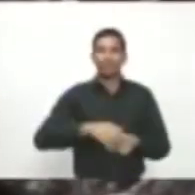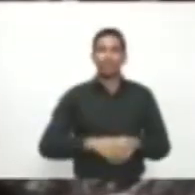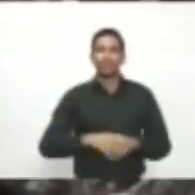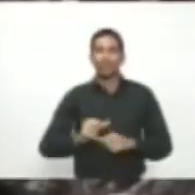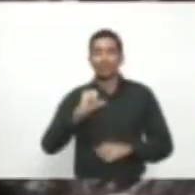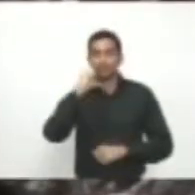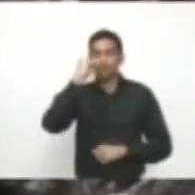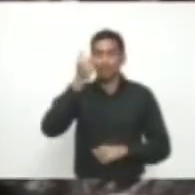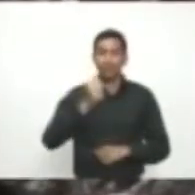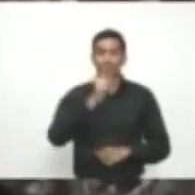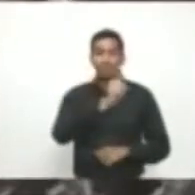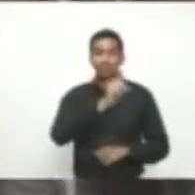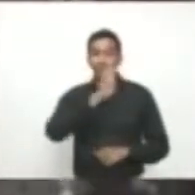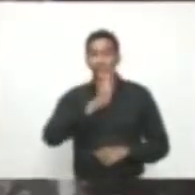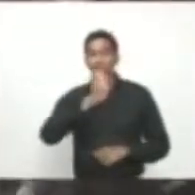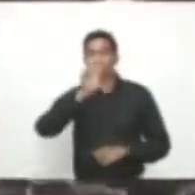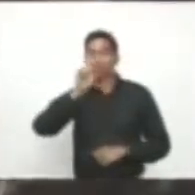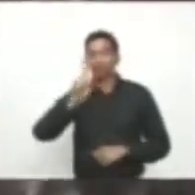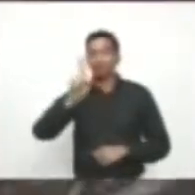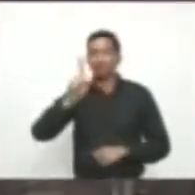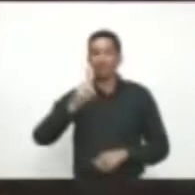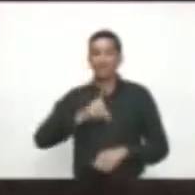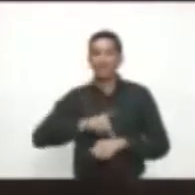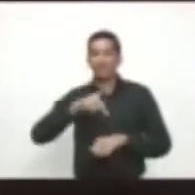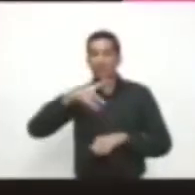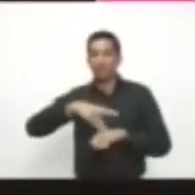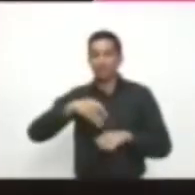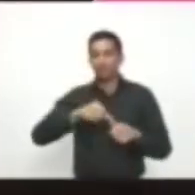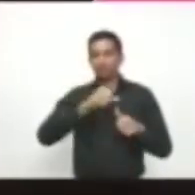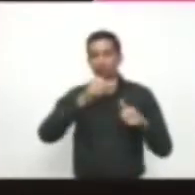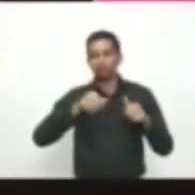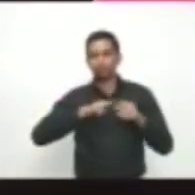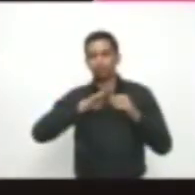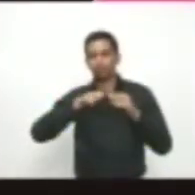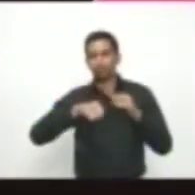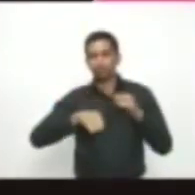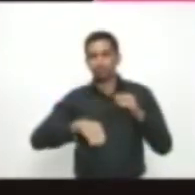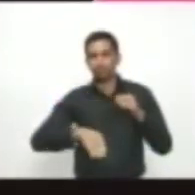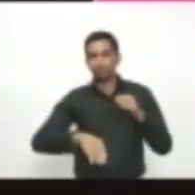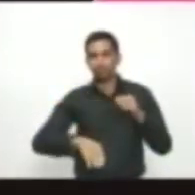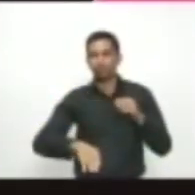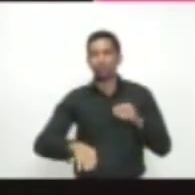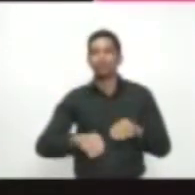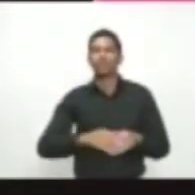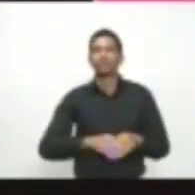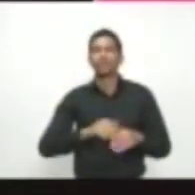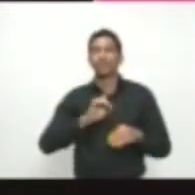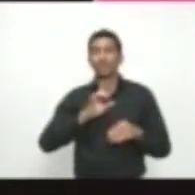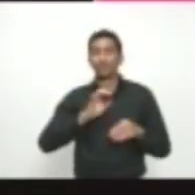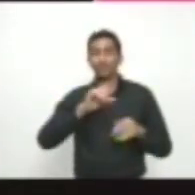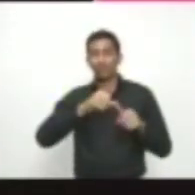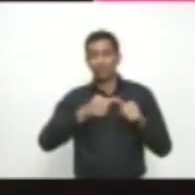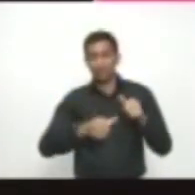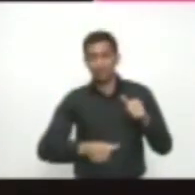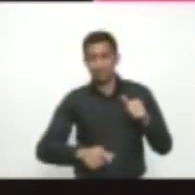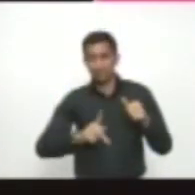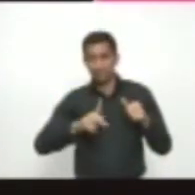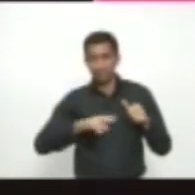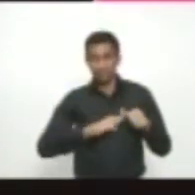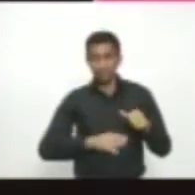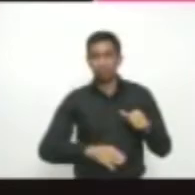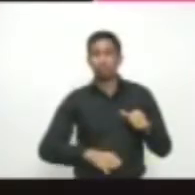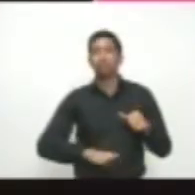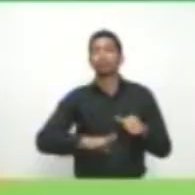de 191 kilómetros que termina con un duro ascenso de 15,4 kilómetros y un desnivel del